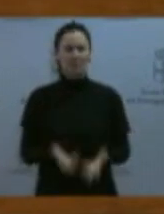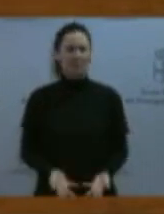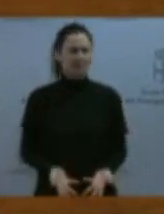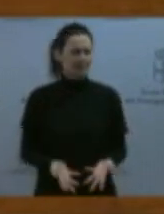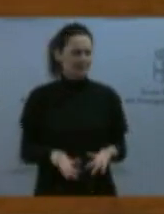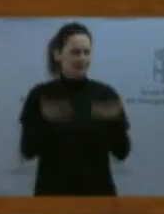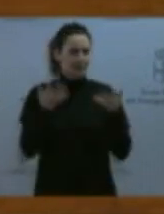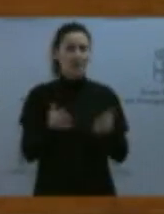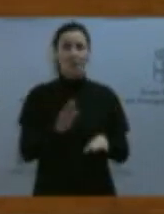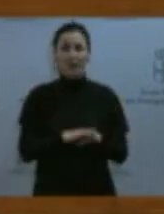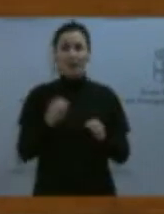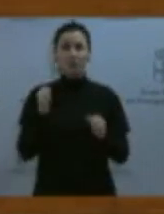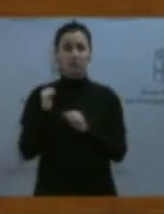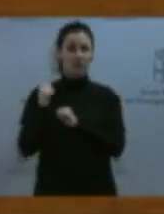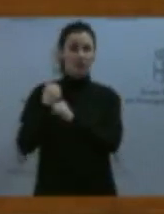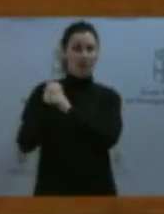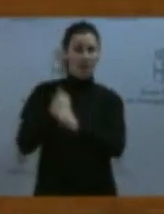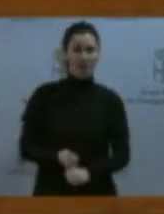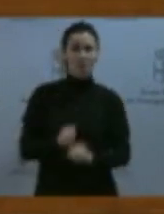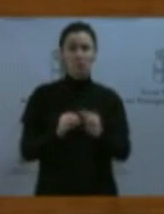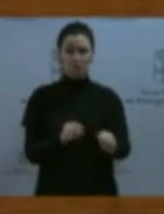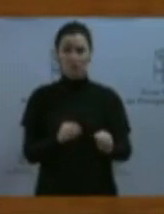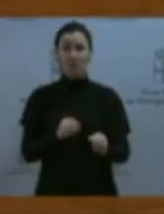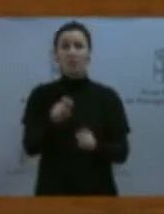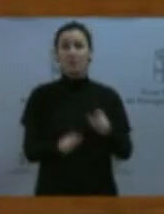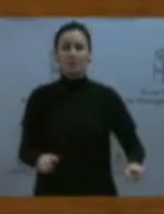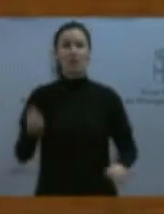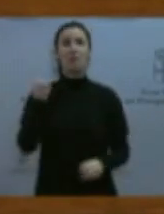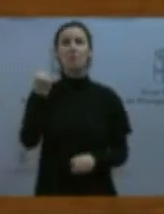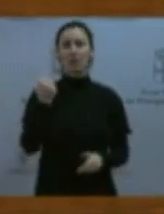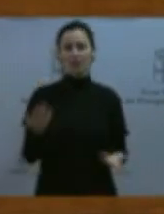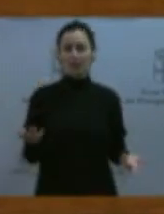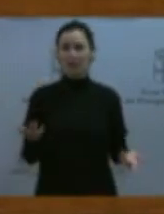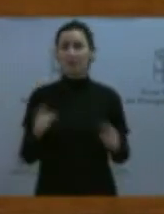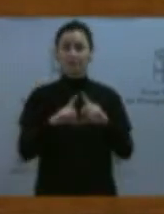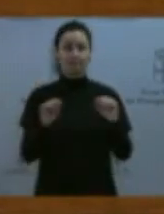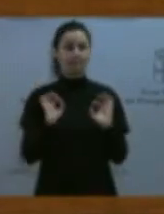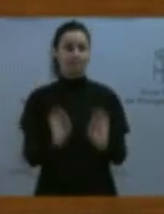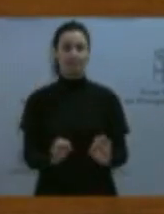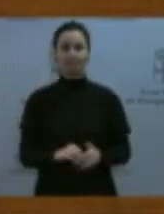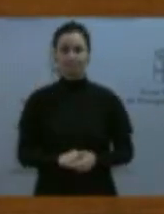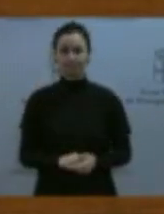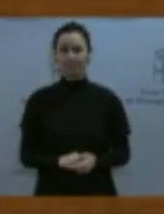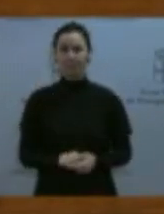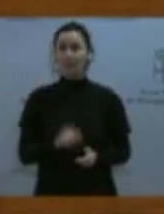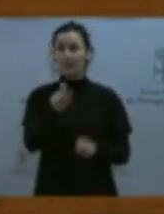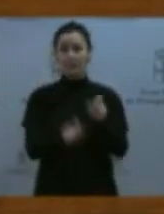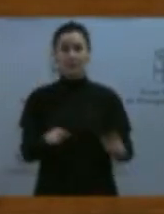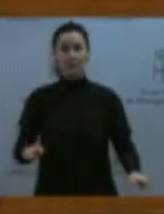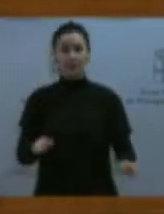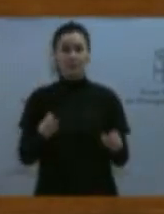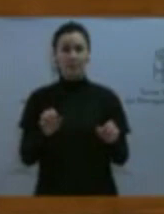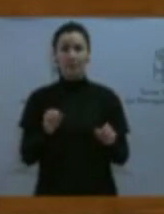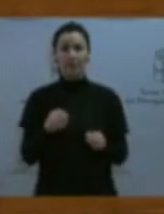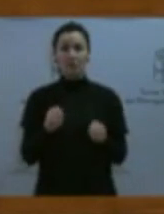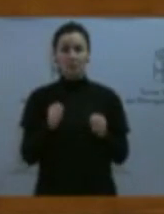cúpulas poderosas. Esto ha ocurrido también en Asturias, naturalmente. La ciudadanía ve con perplejidad y desconfianza